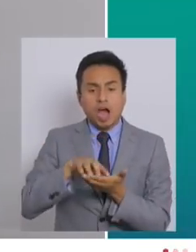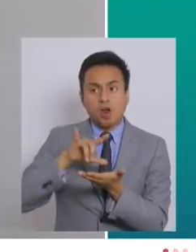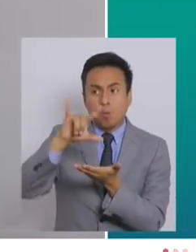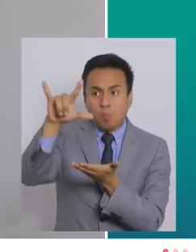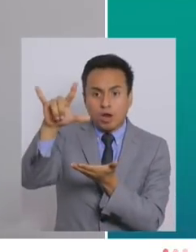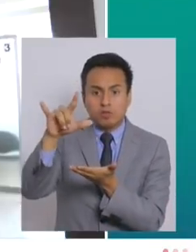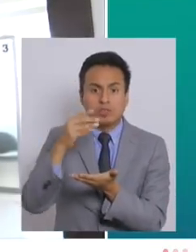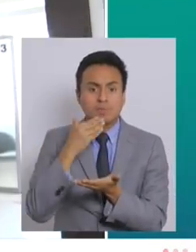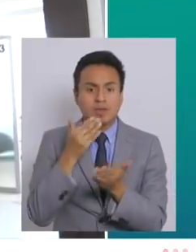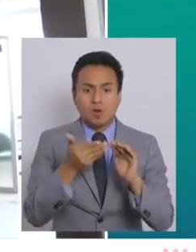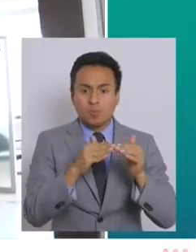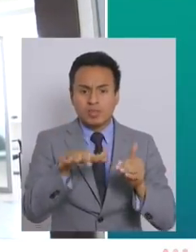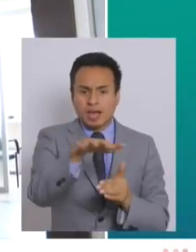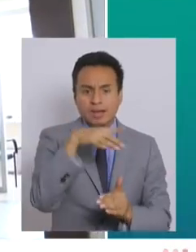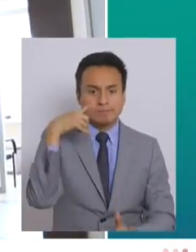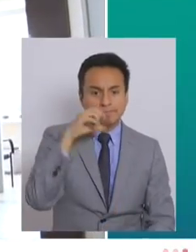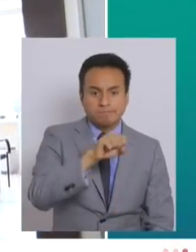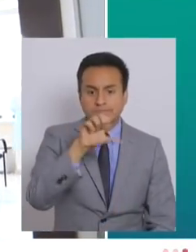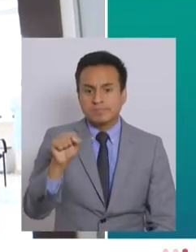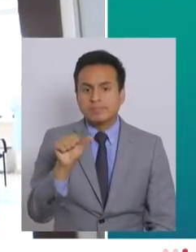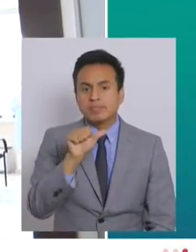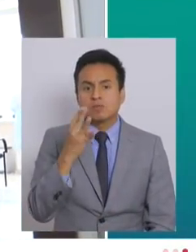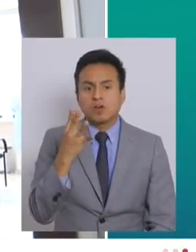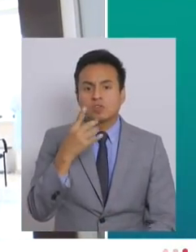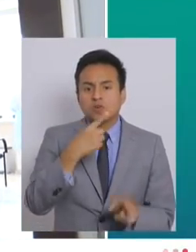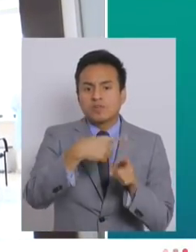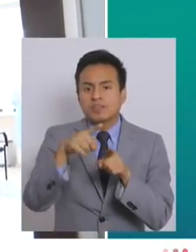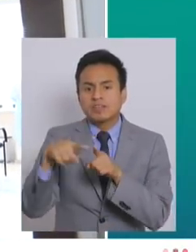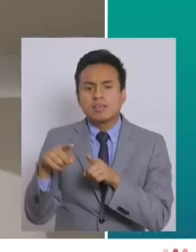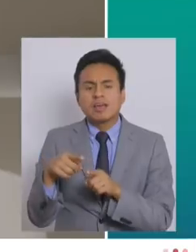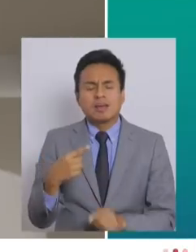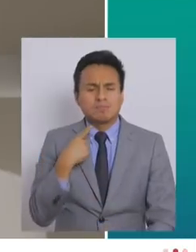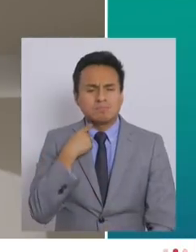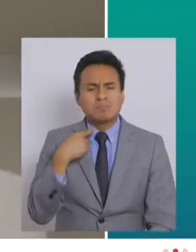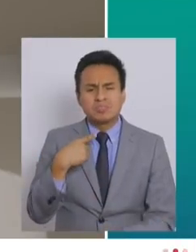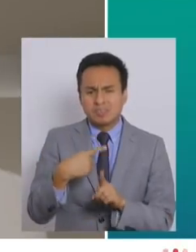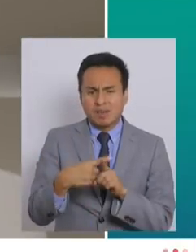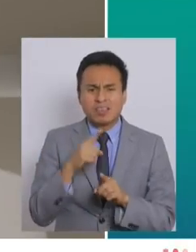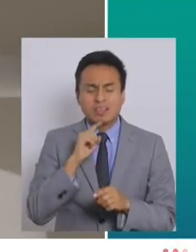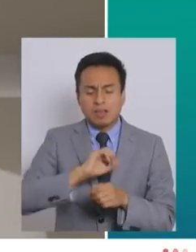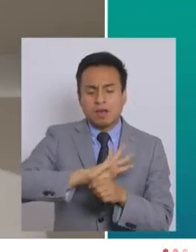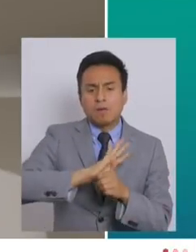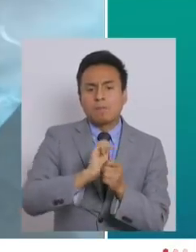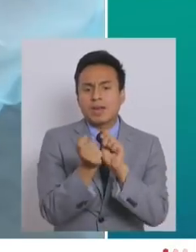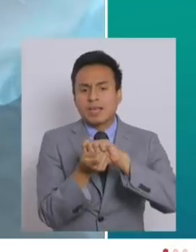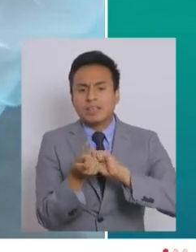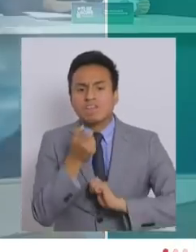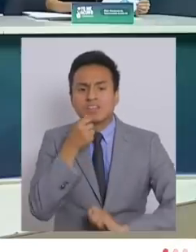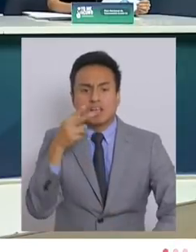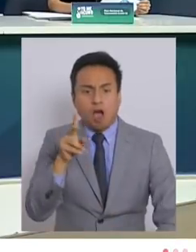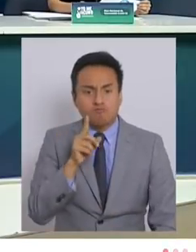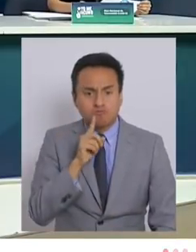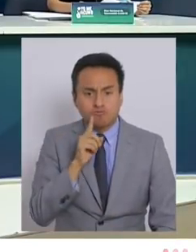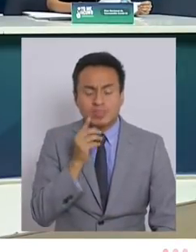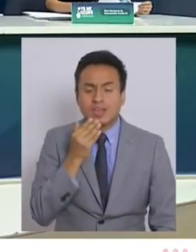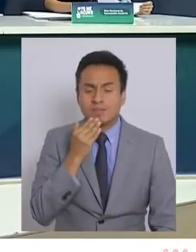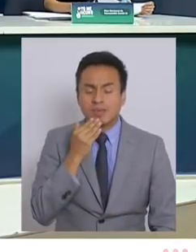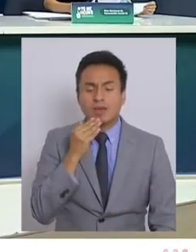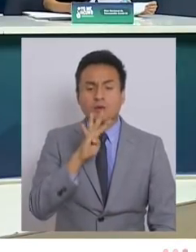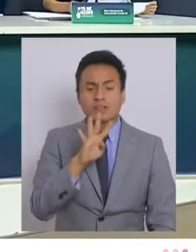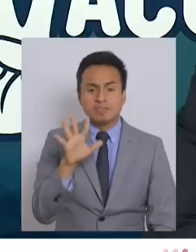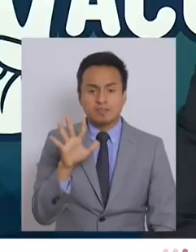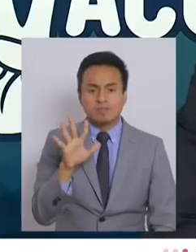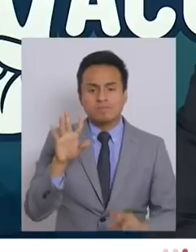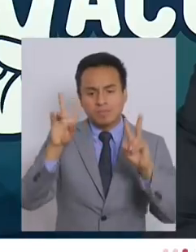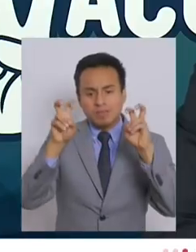como en la comunidad se han detectado 64 muestras positivas de la variante británica y 45